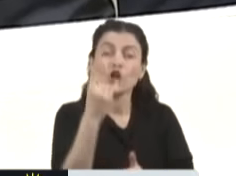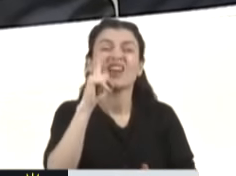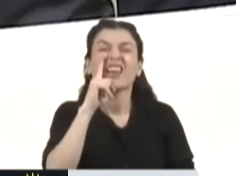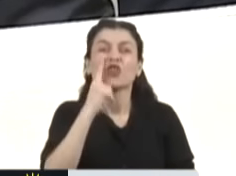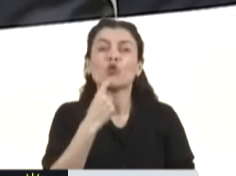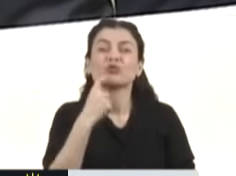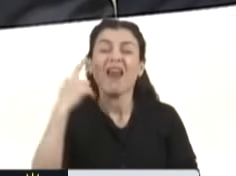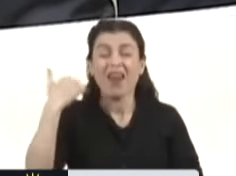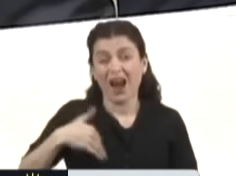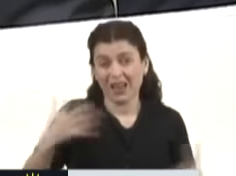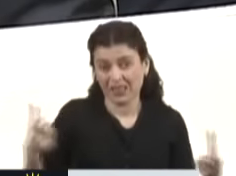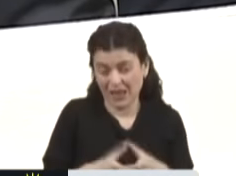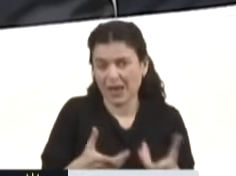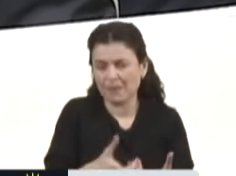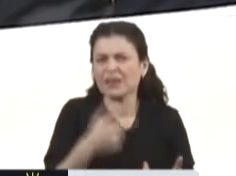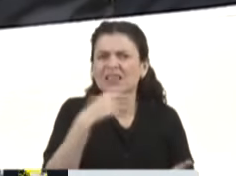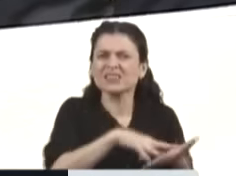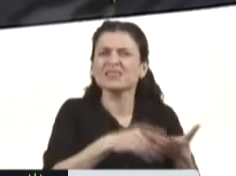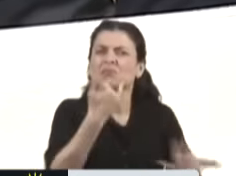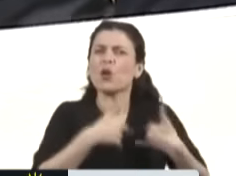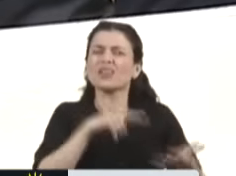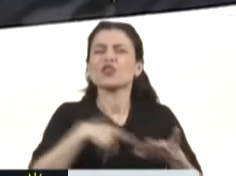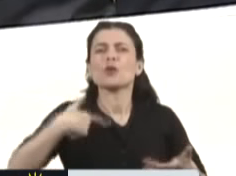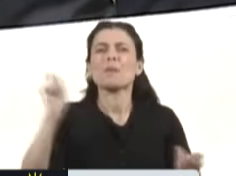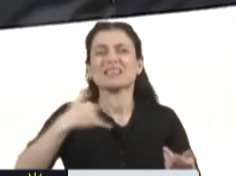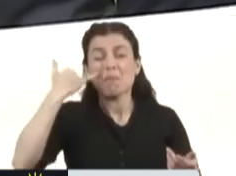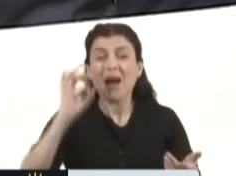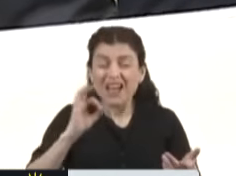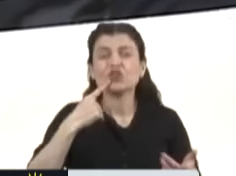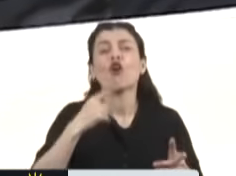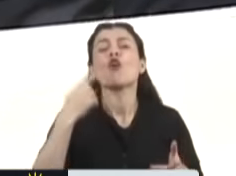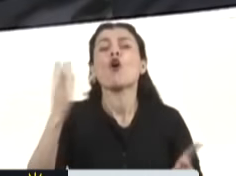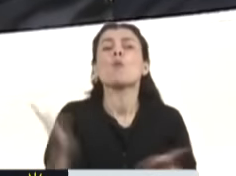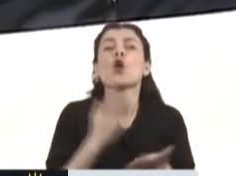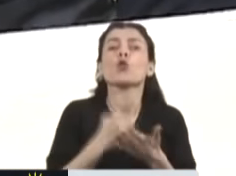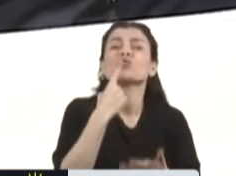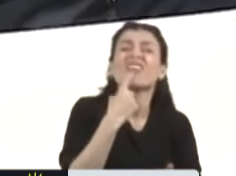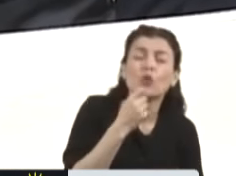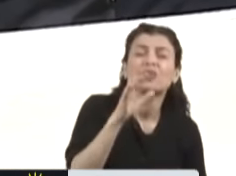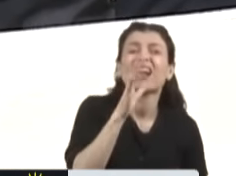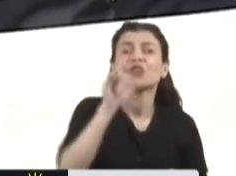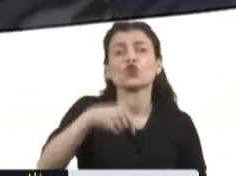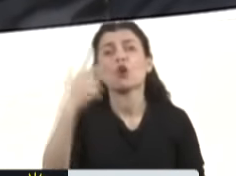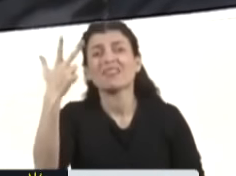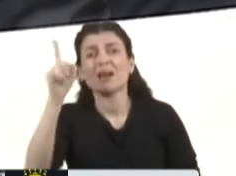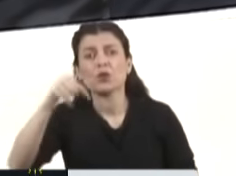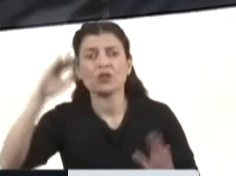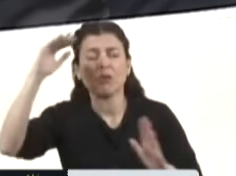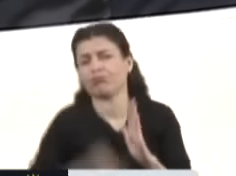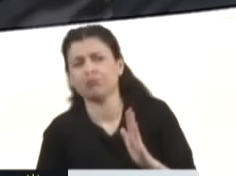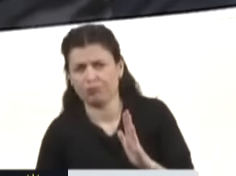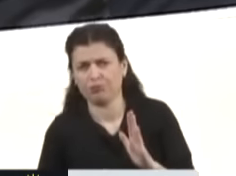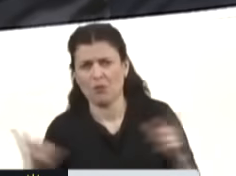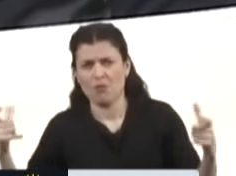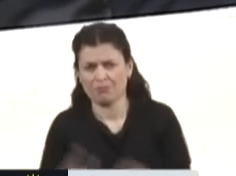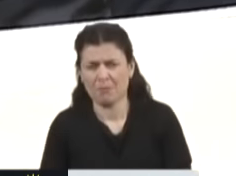indica que en mayo la producción industrial cayó un 14,3 por vos marcaste recién el tema que estaban